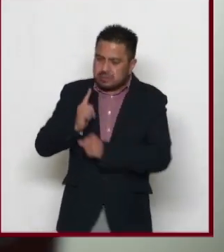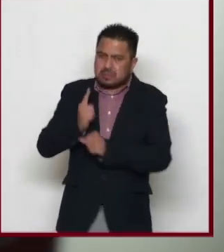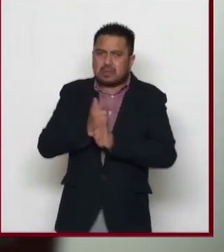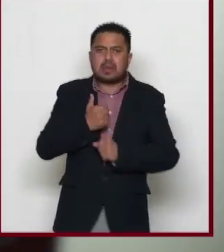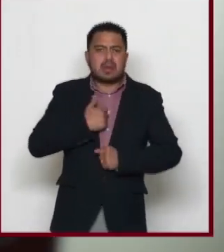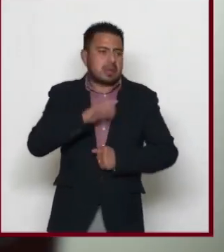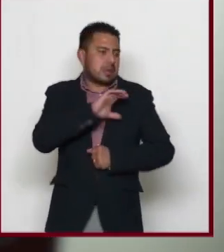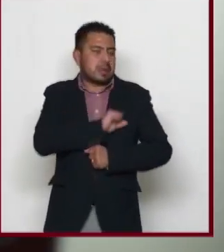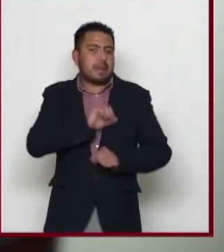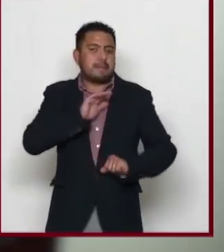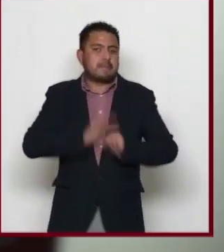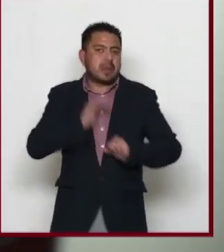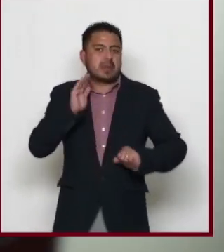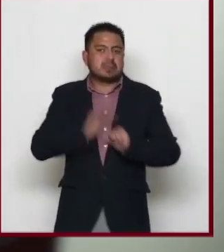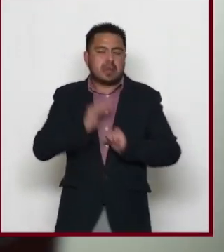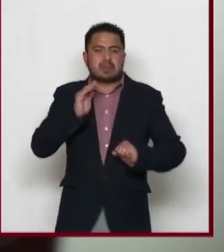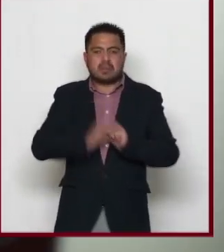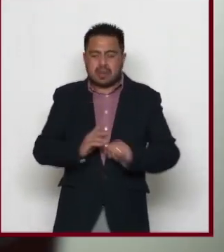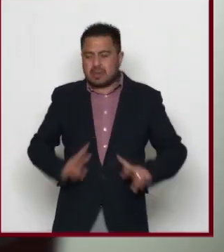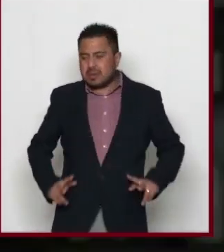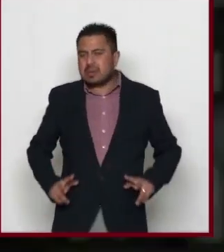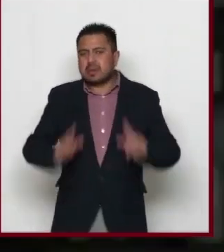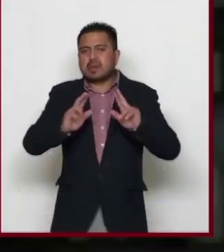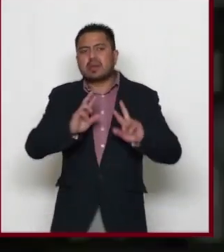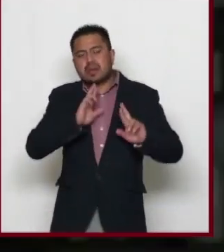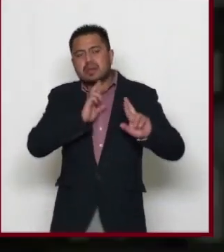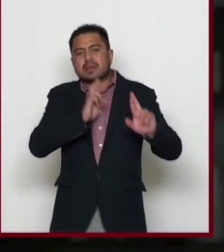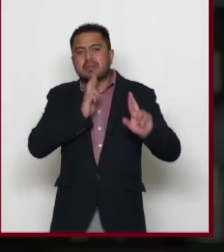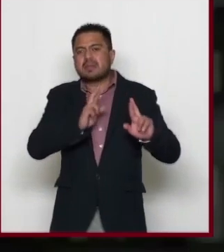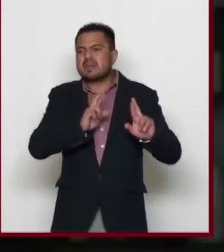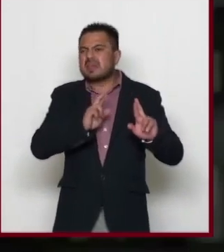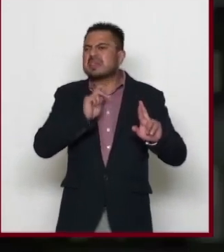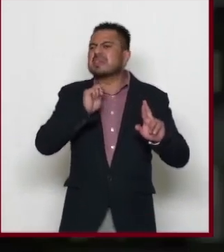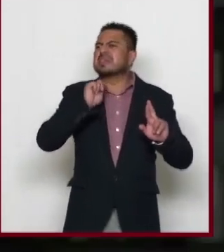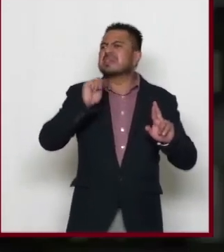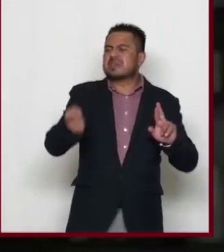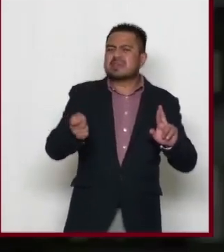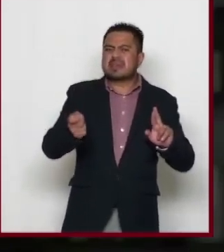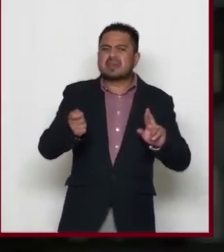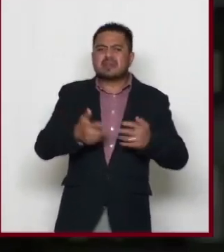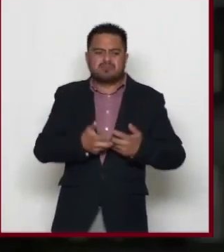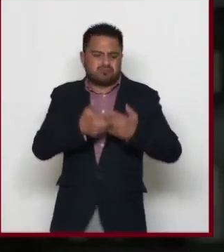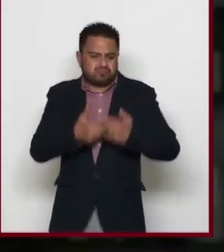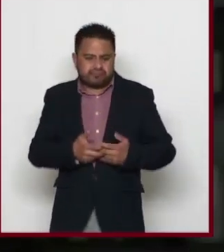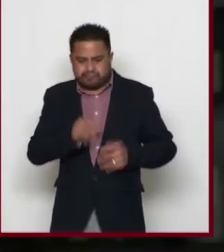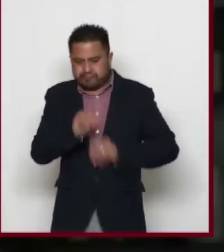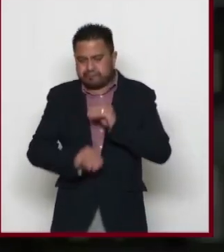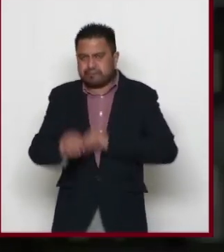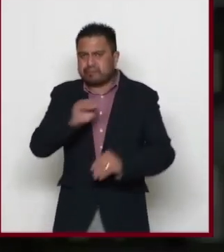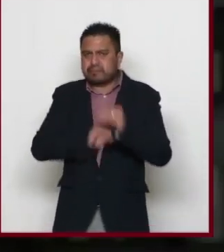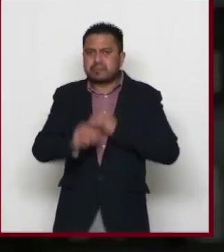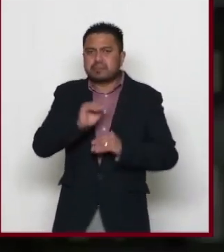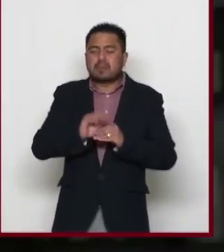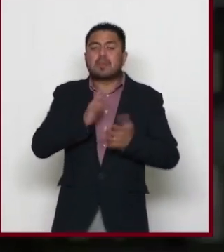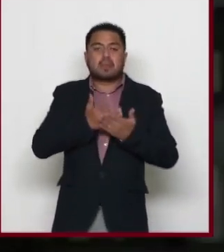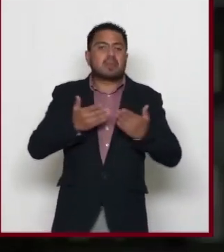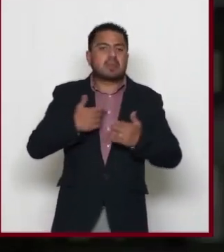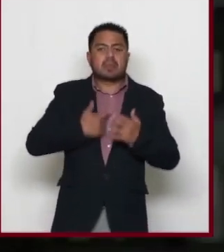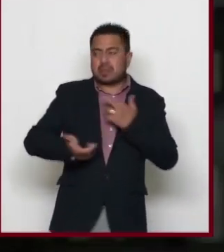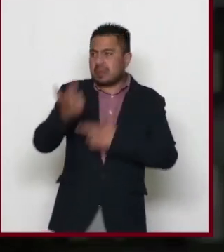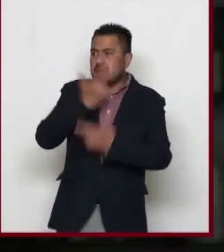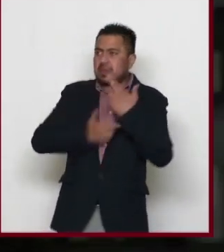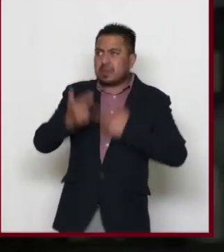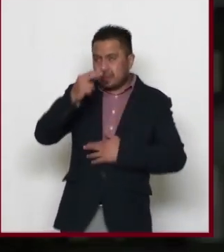pero mientras hacía la tesis de astrofísica me di cuenta que me gustaba más la parte de reportar mis resultados que